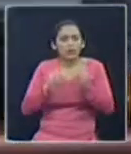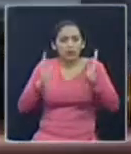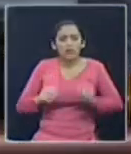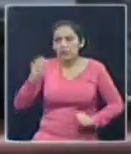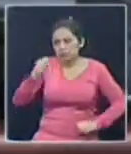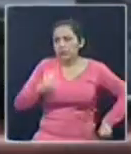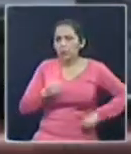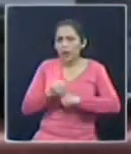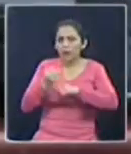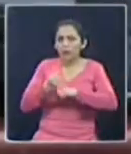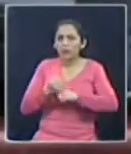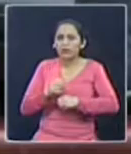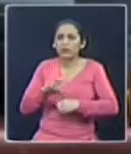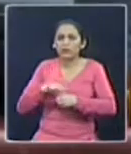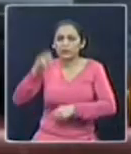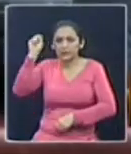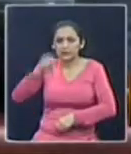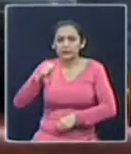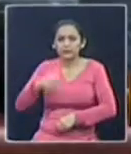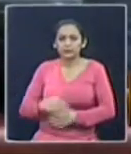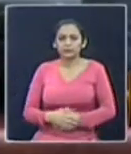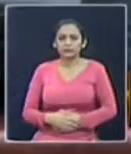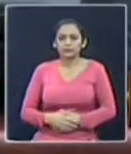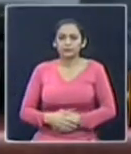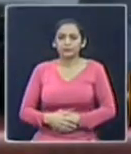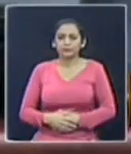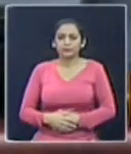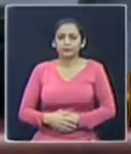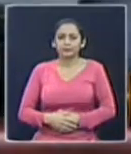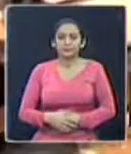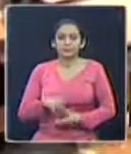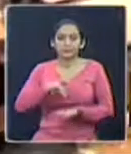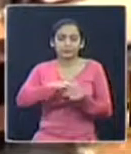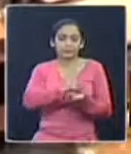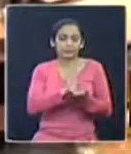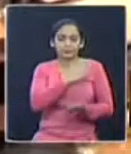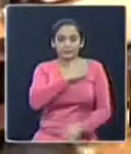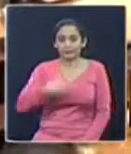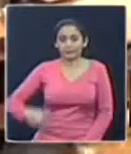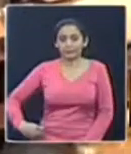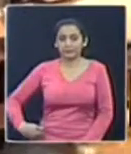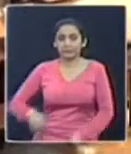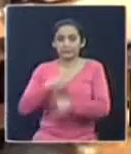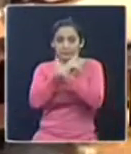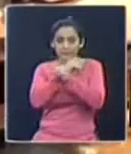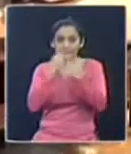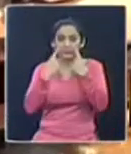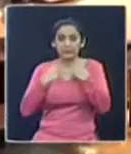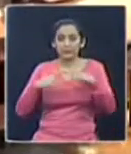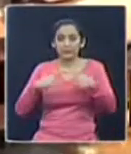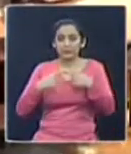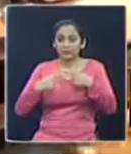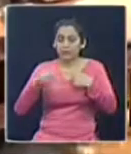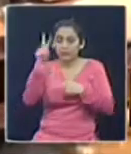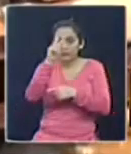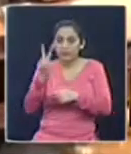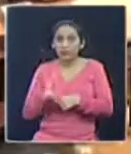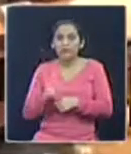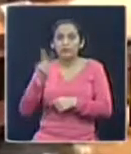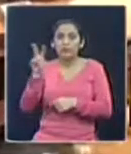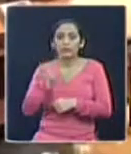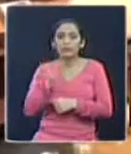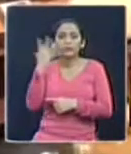oposición. El presidente del Legislativo en su cuenta de Twitter anunció que para este viernes 25 de agosto, desde las 15 horas